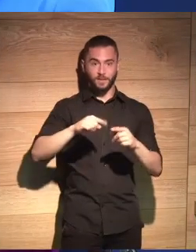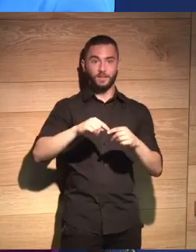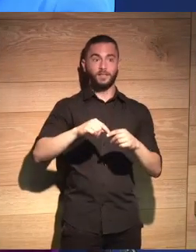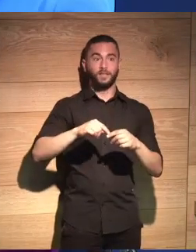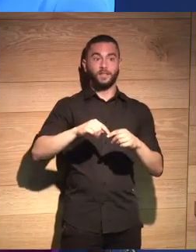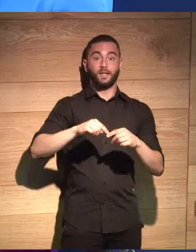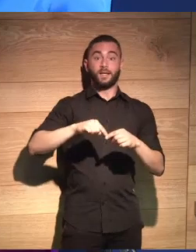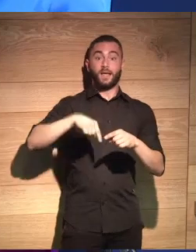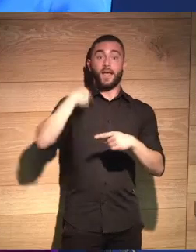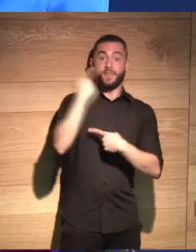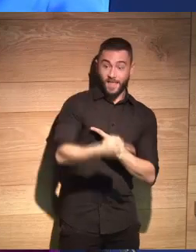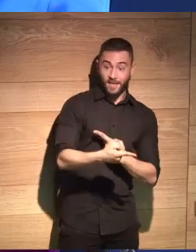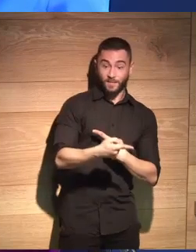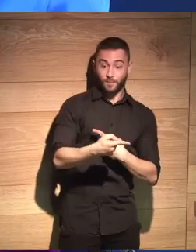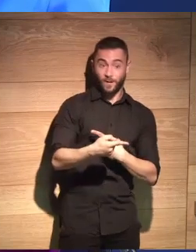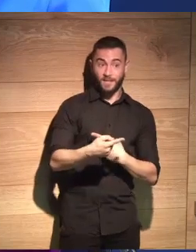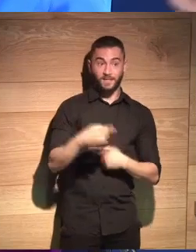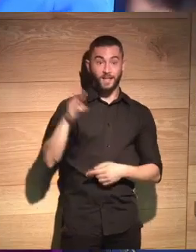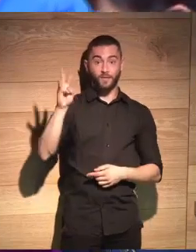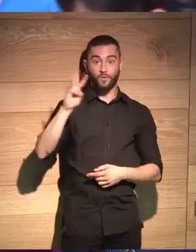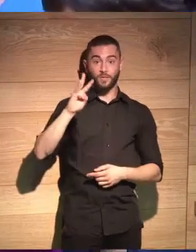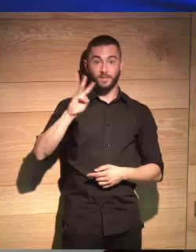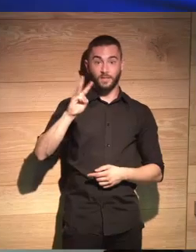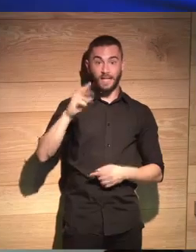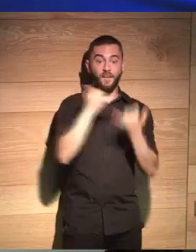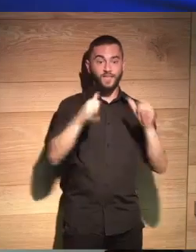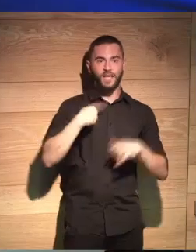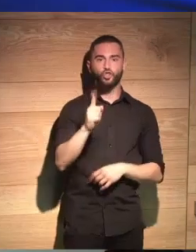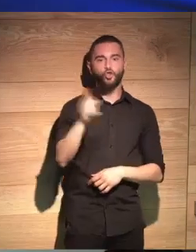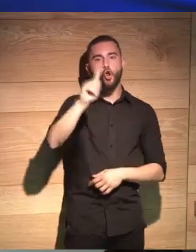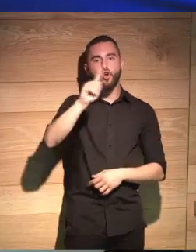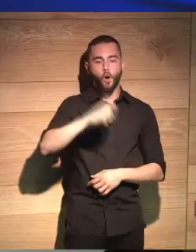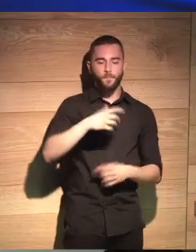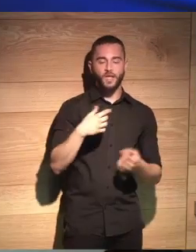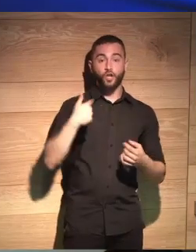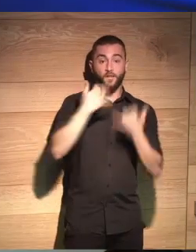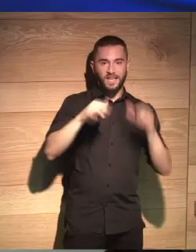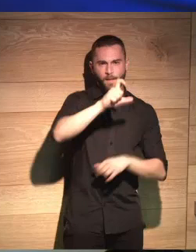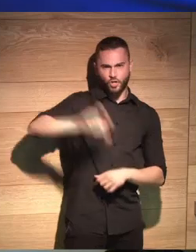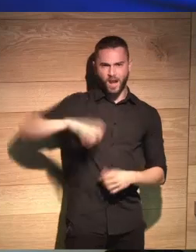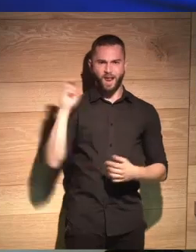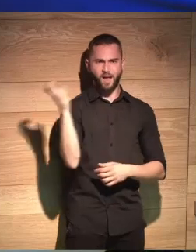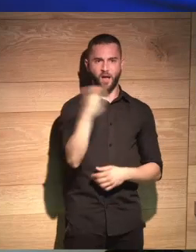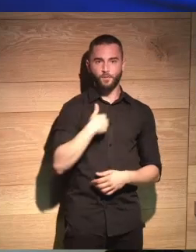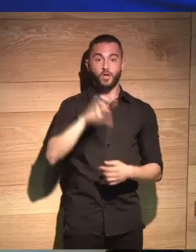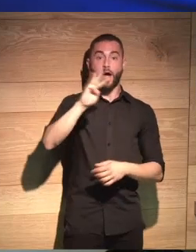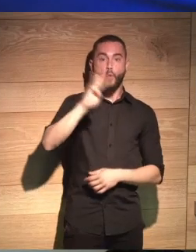whisky alrededor de todos los invitados a la fiesta. Y es un poco lo que ahora sin beber también me